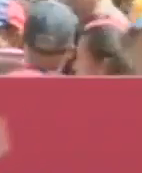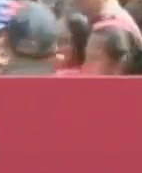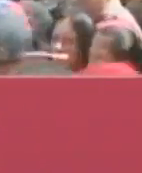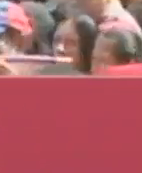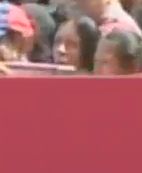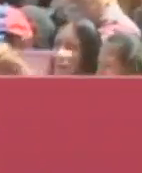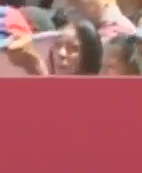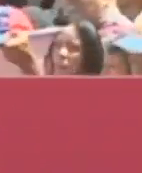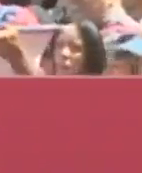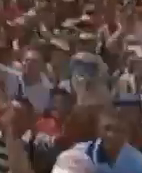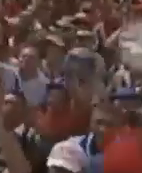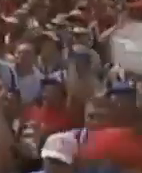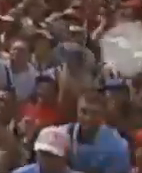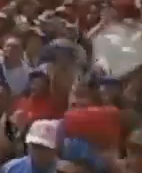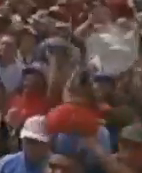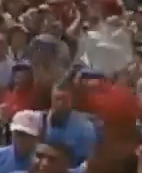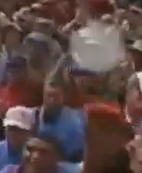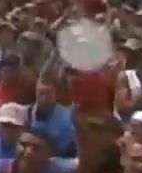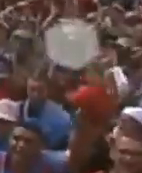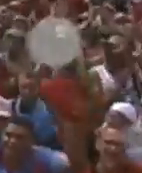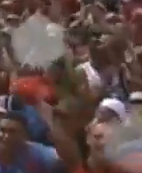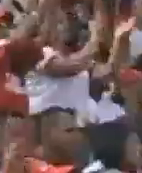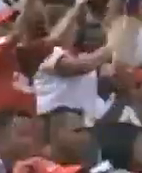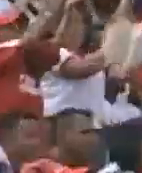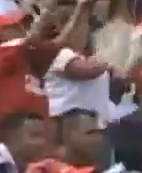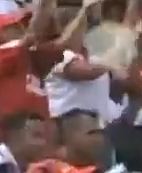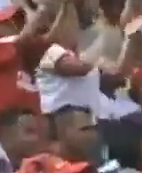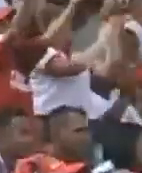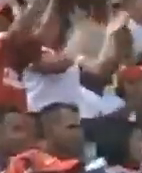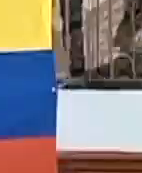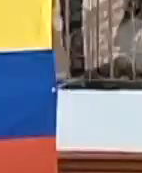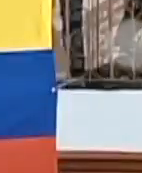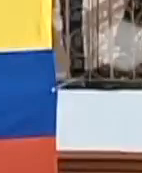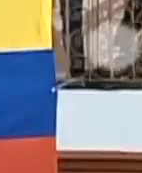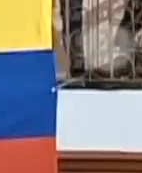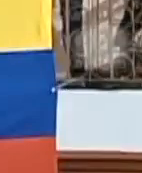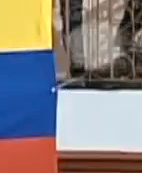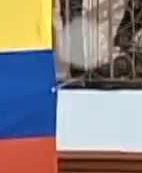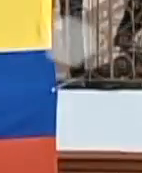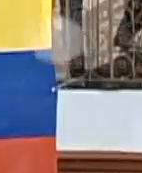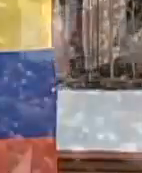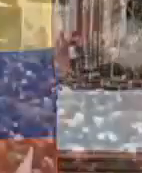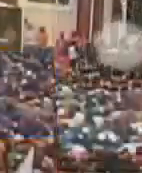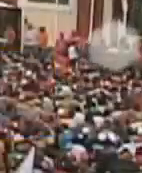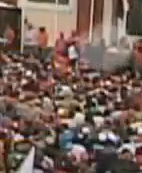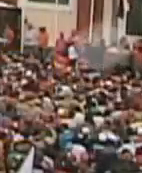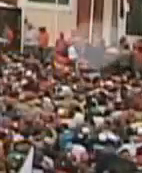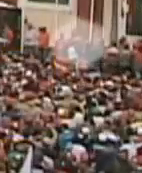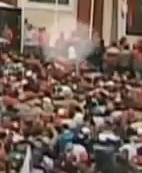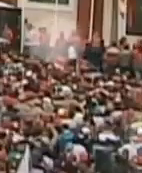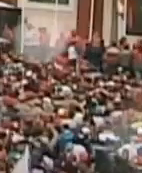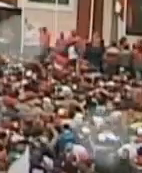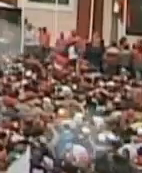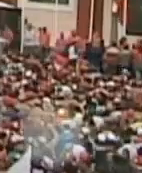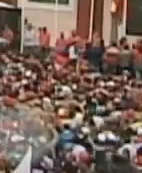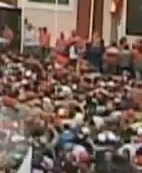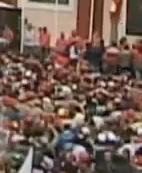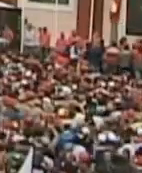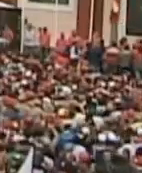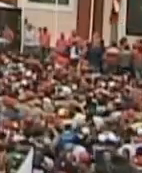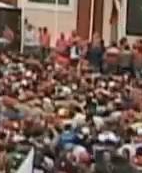presidente de Venezuela por vías extraconstitucionales. Los que me acusan de dictador son los que pretenden